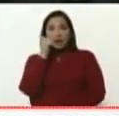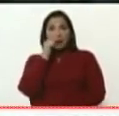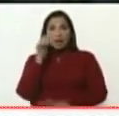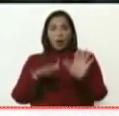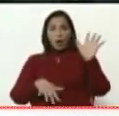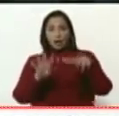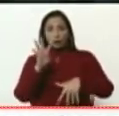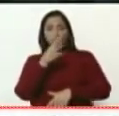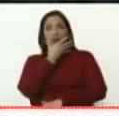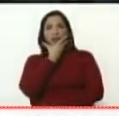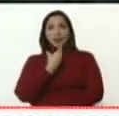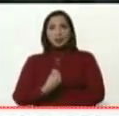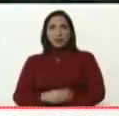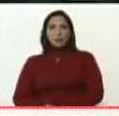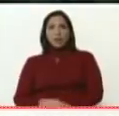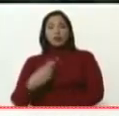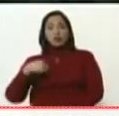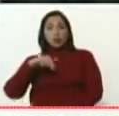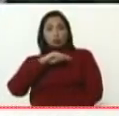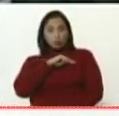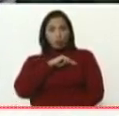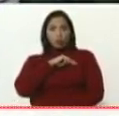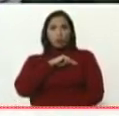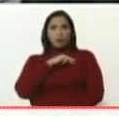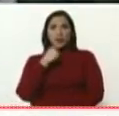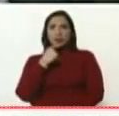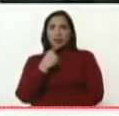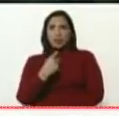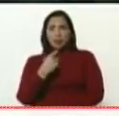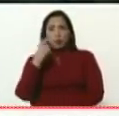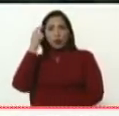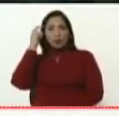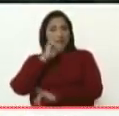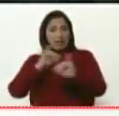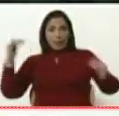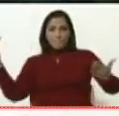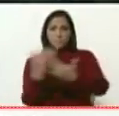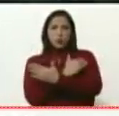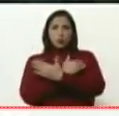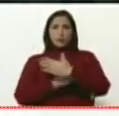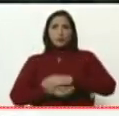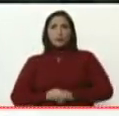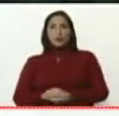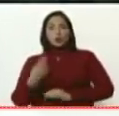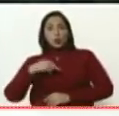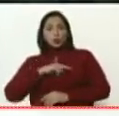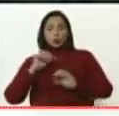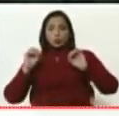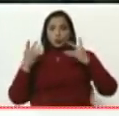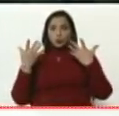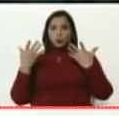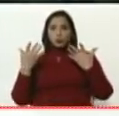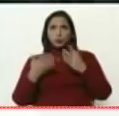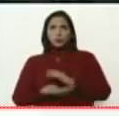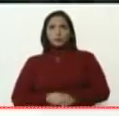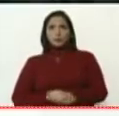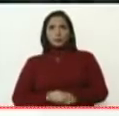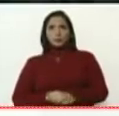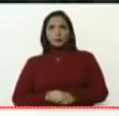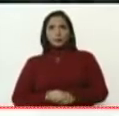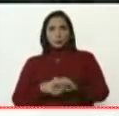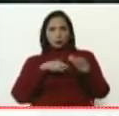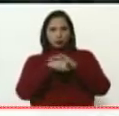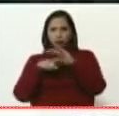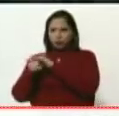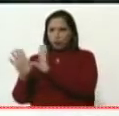de diciembre, nosotros señalamos que se había desmantelado porque habíamos logrado infiltrar, penetrar a